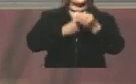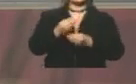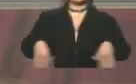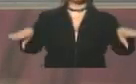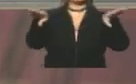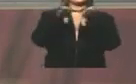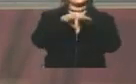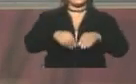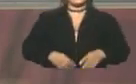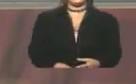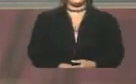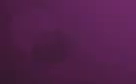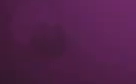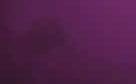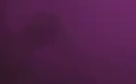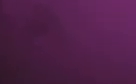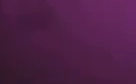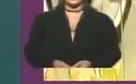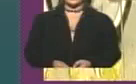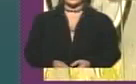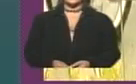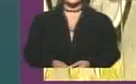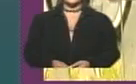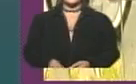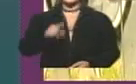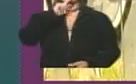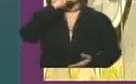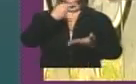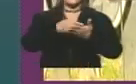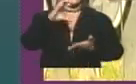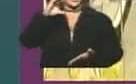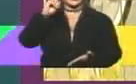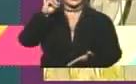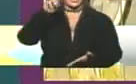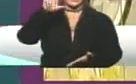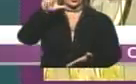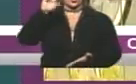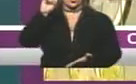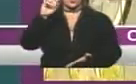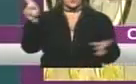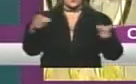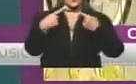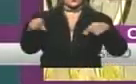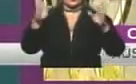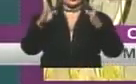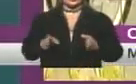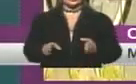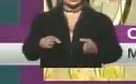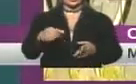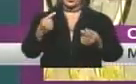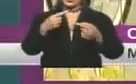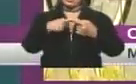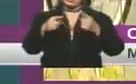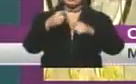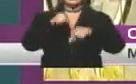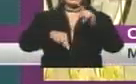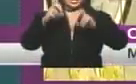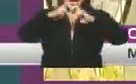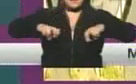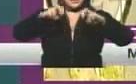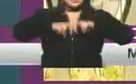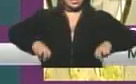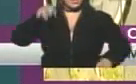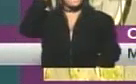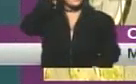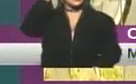diversidad, construiremos la equidad. Ya venimos. Mi nombre es Carlos García. Soy músico, instrumentista, investigador